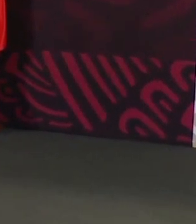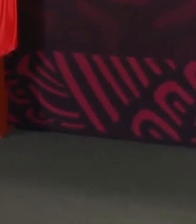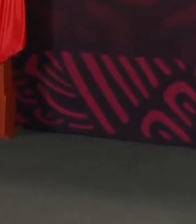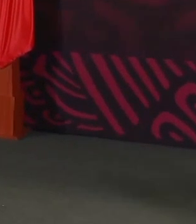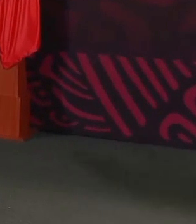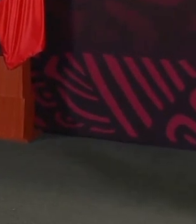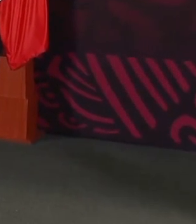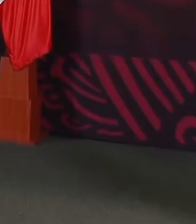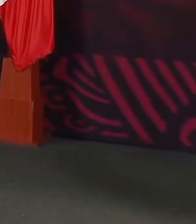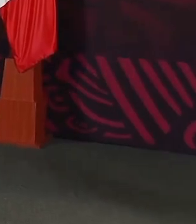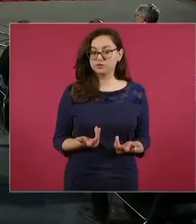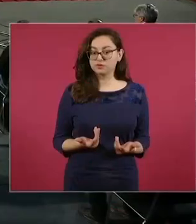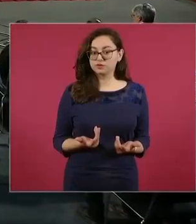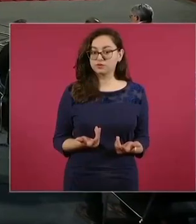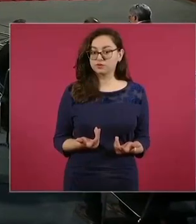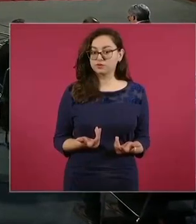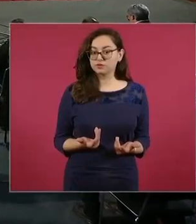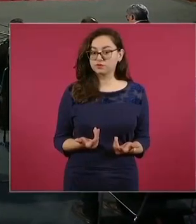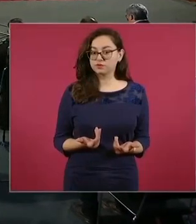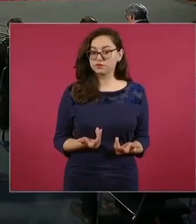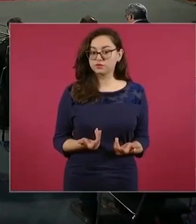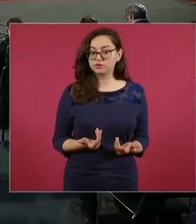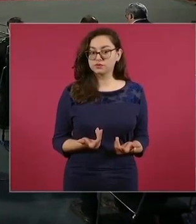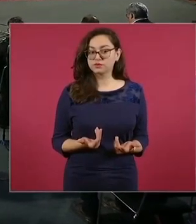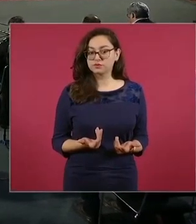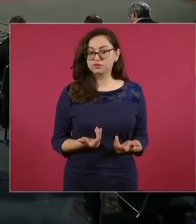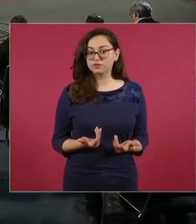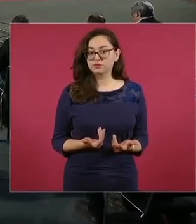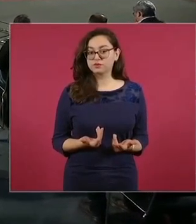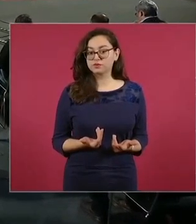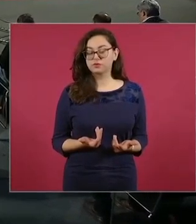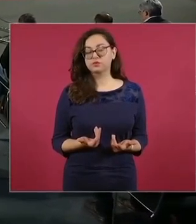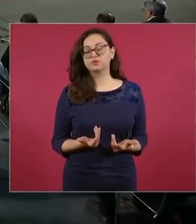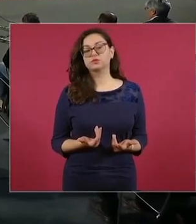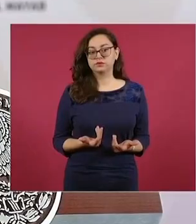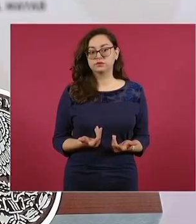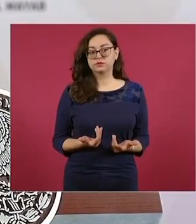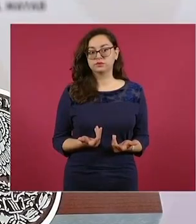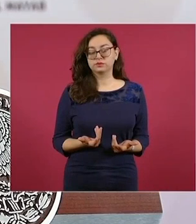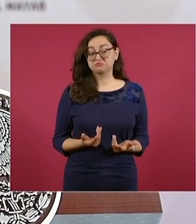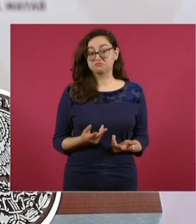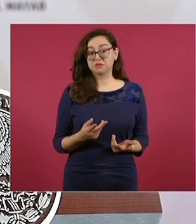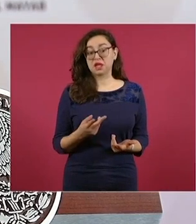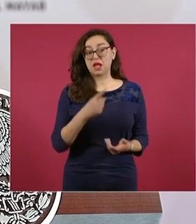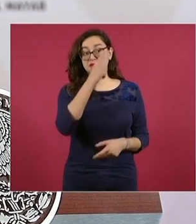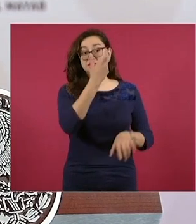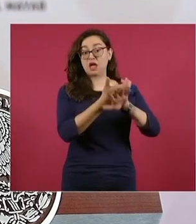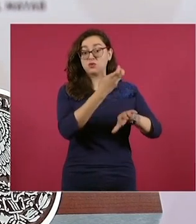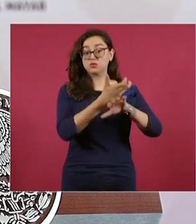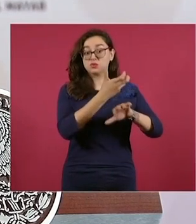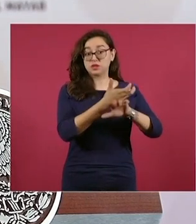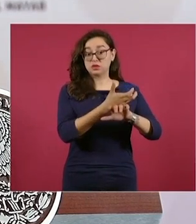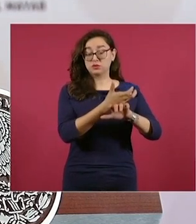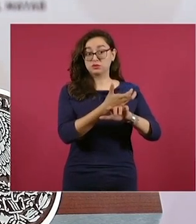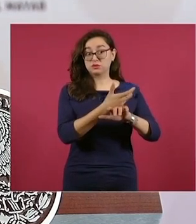de ingreso para las familias mexicanas, superando incluso a la inversión extranjera. Lo que aportan los migrantes en Estados Unidos